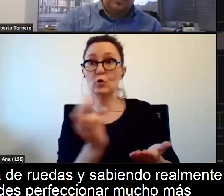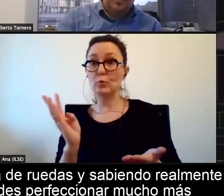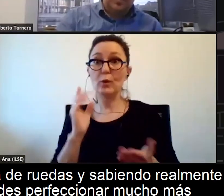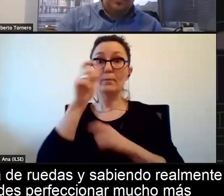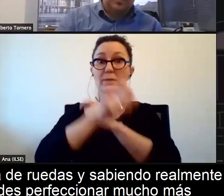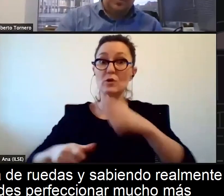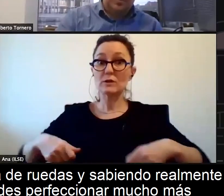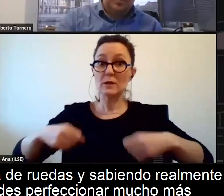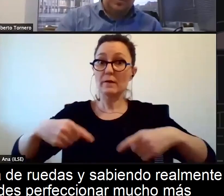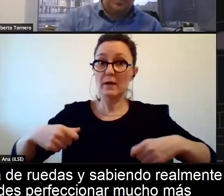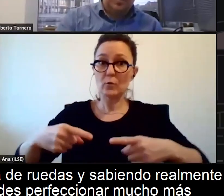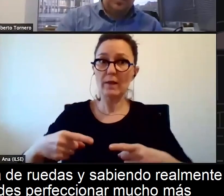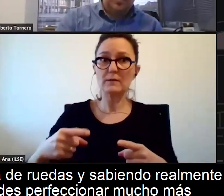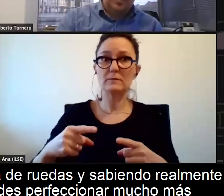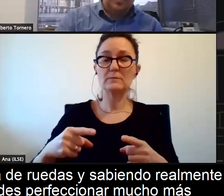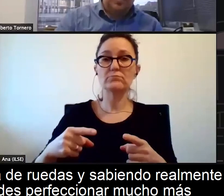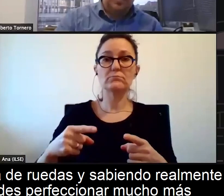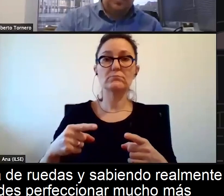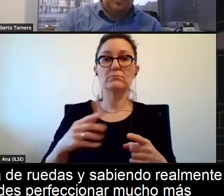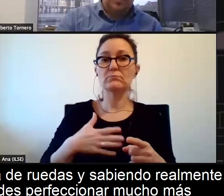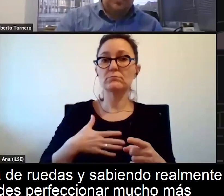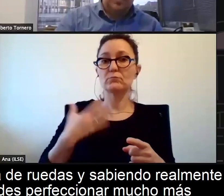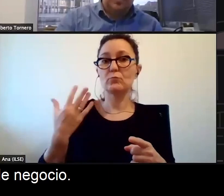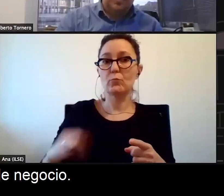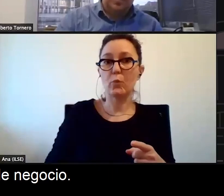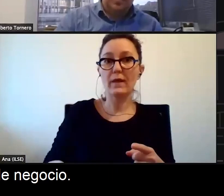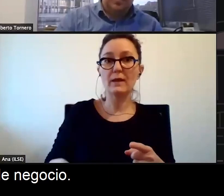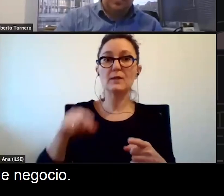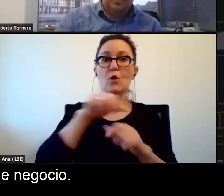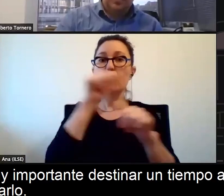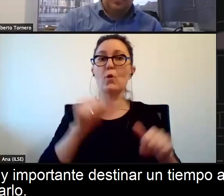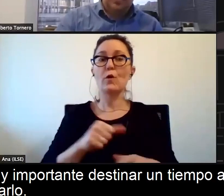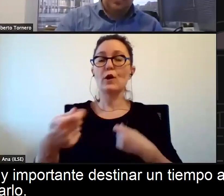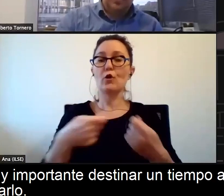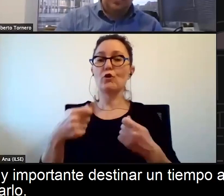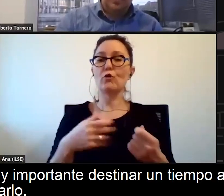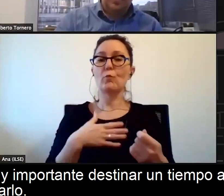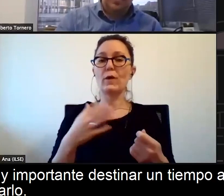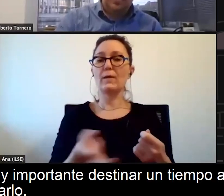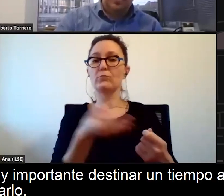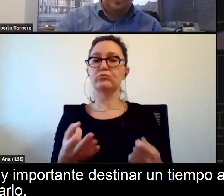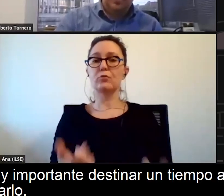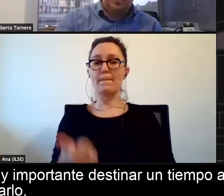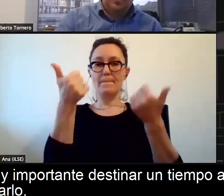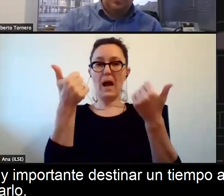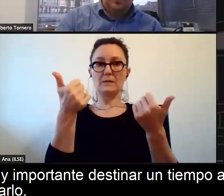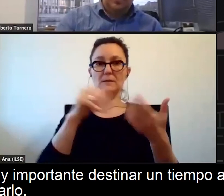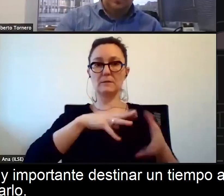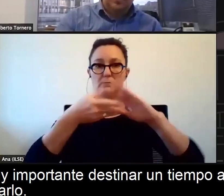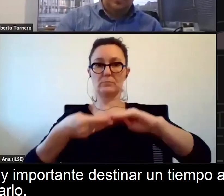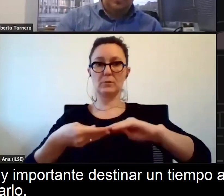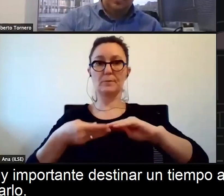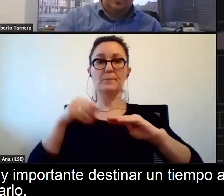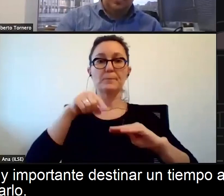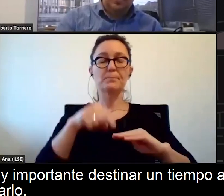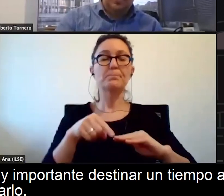sabiendo realmente y validando estas hipótesis, puedes perfeccionar mucho más tu modelo de negocio. En ese aspecto, consideramos muy importante